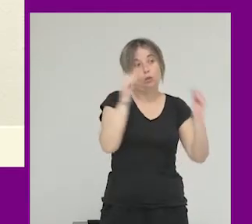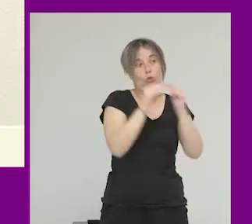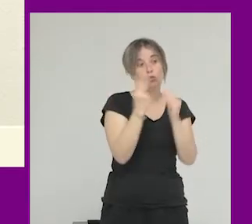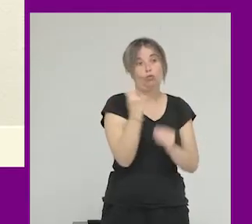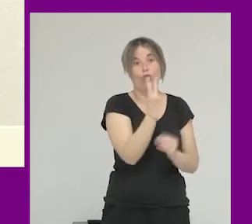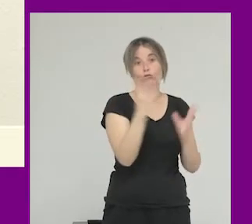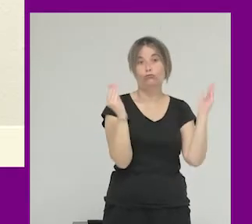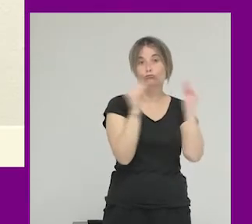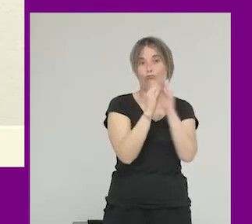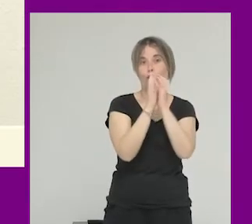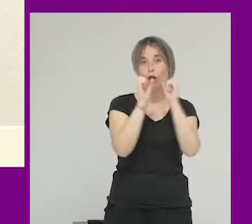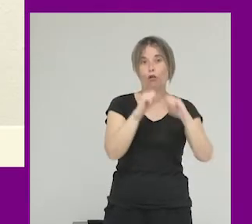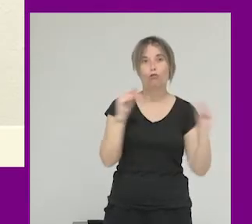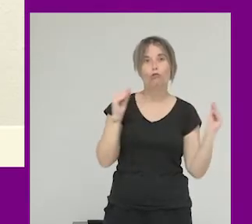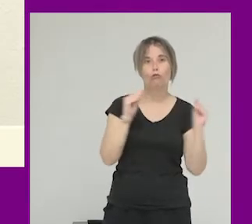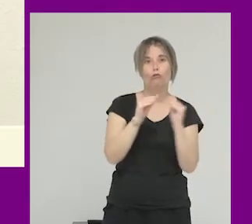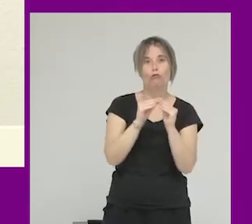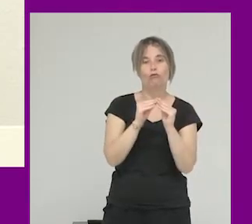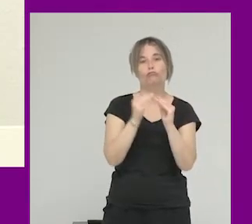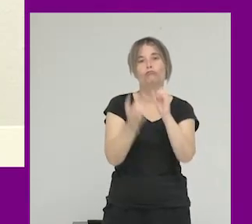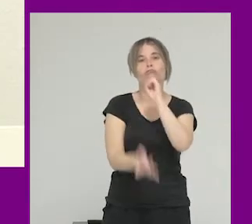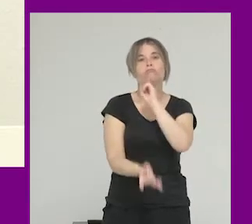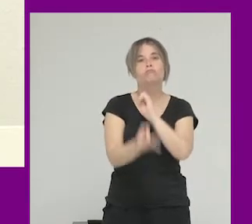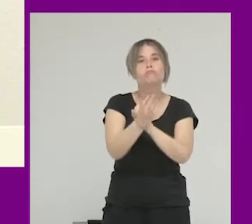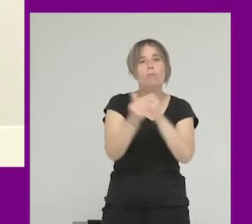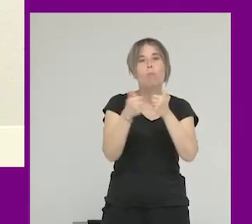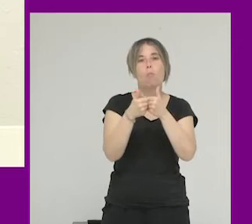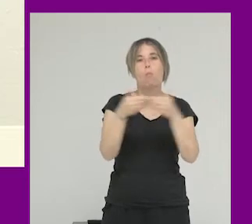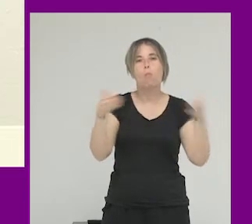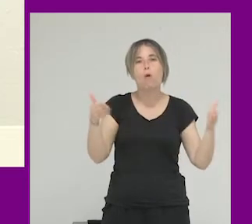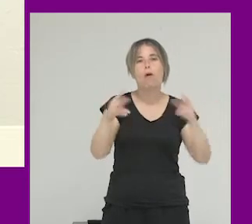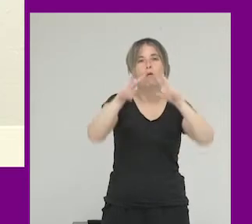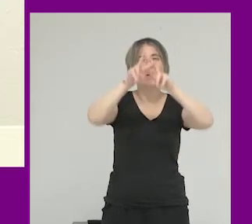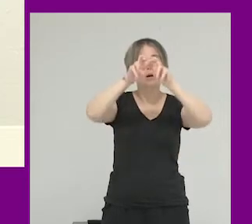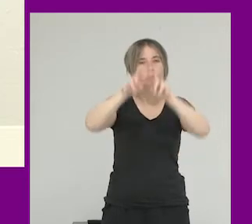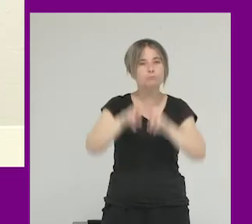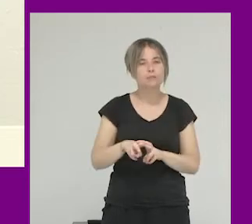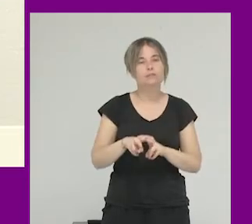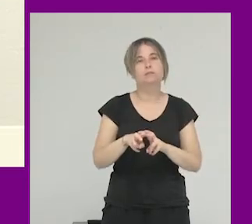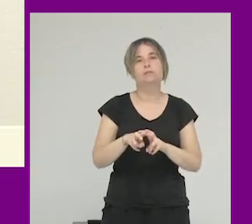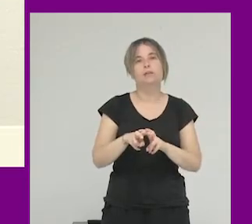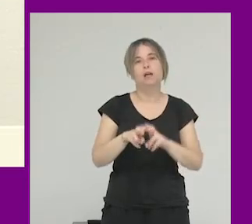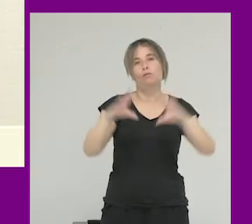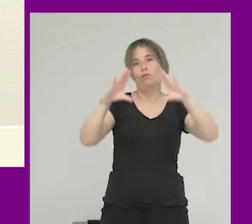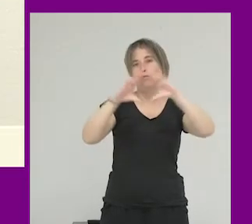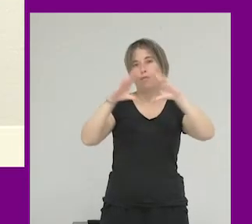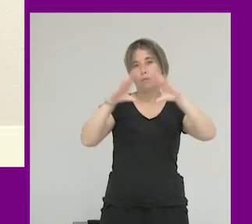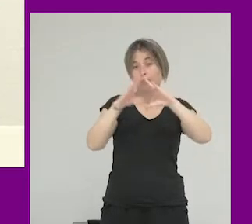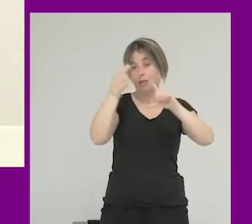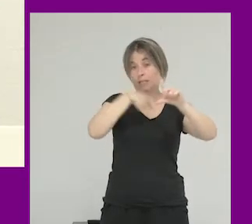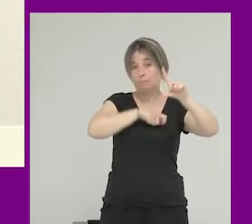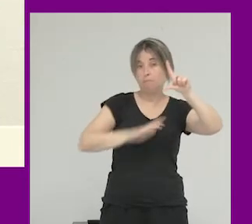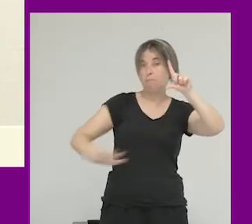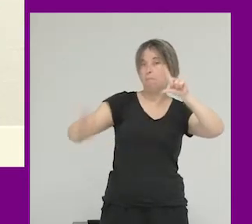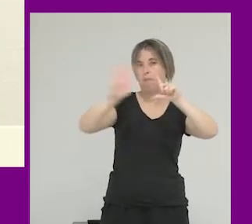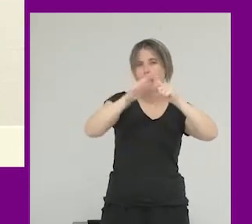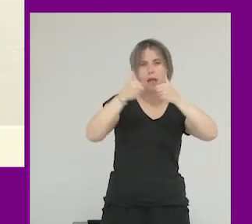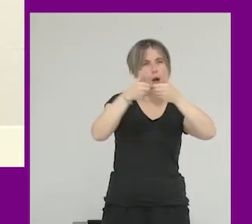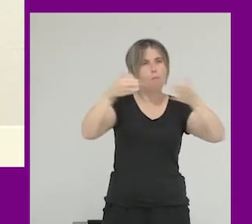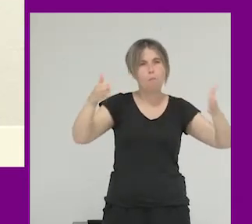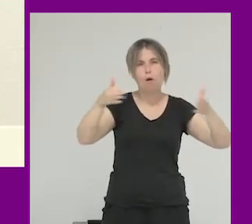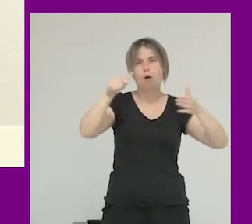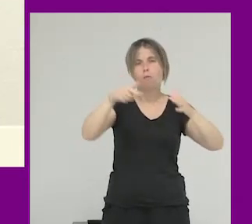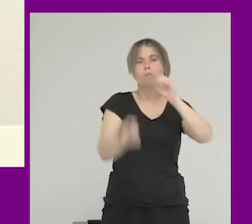Arantxa, para el nacimiento y el auge de la investigación feminista en España, fue la creación